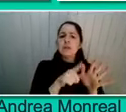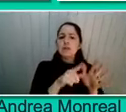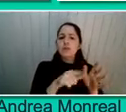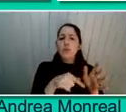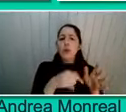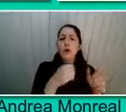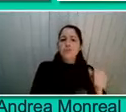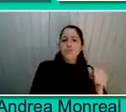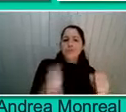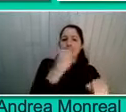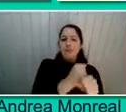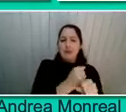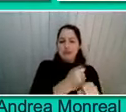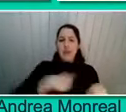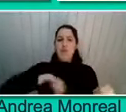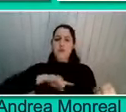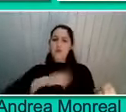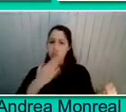procesamos,